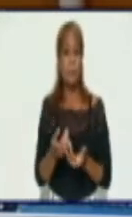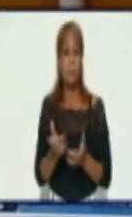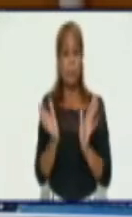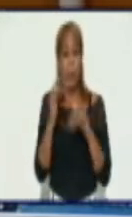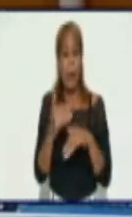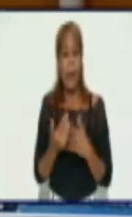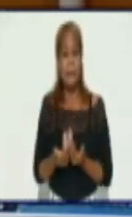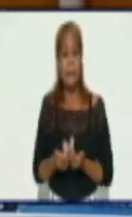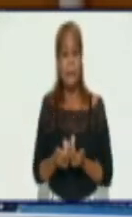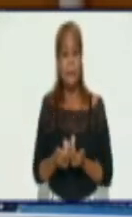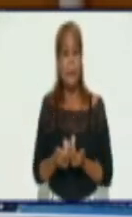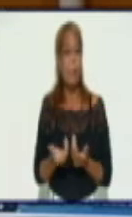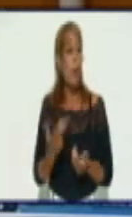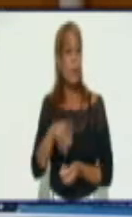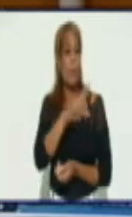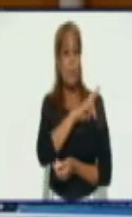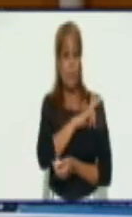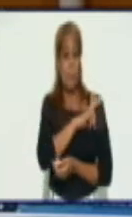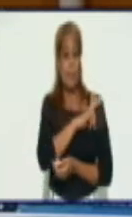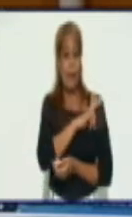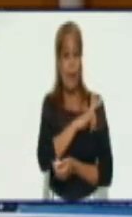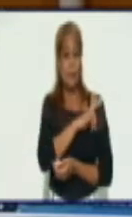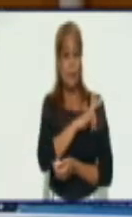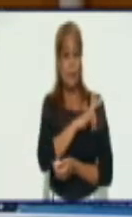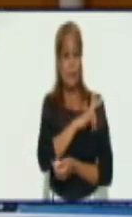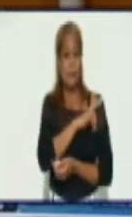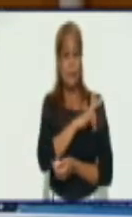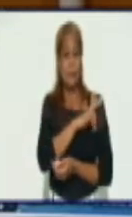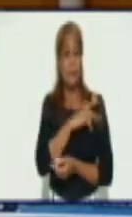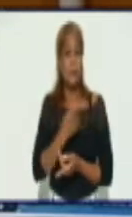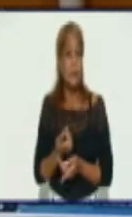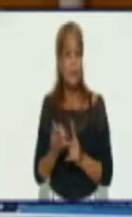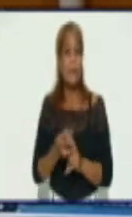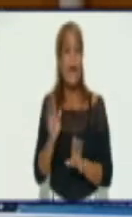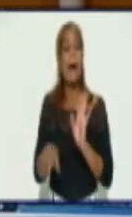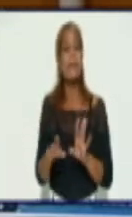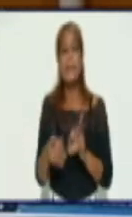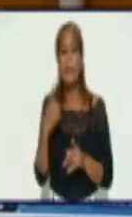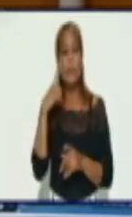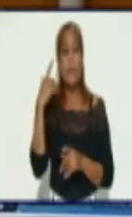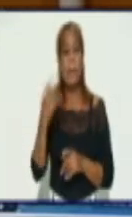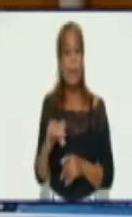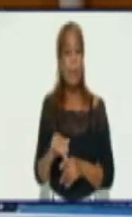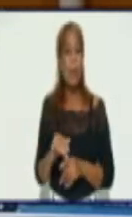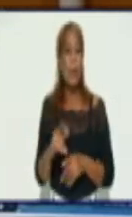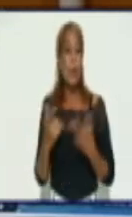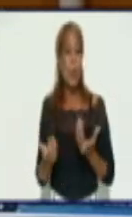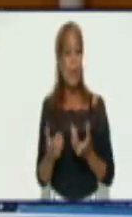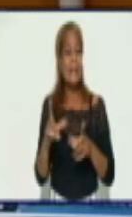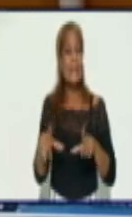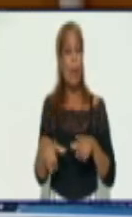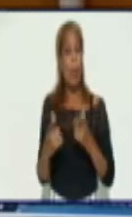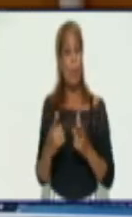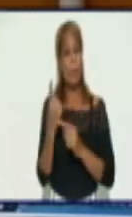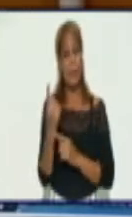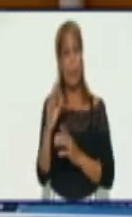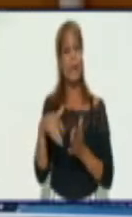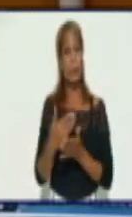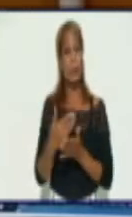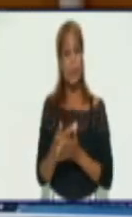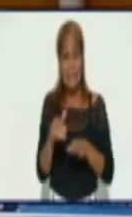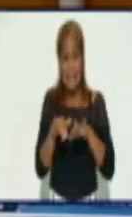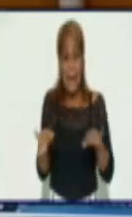dentro de todo el escenario lo que va primero y lo que se queda entonces con estos números diagrama tiene ingresos